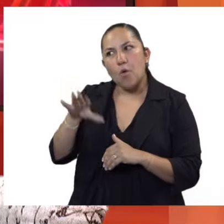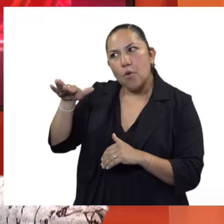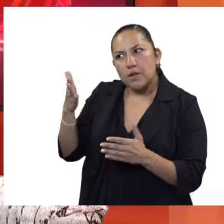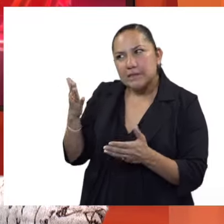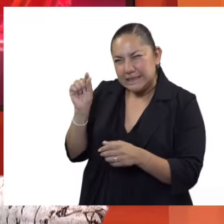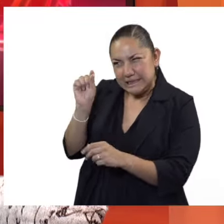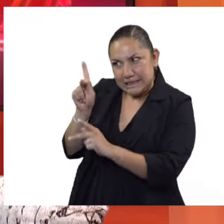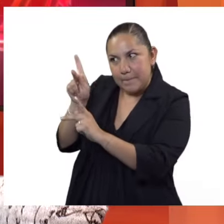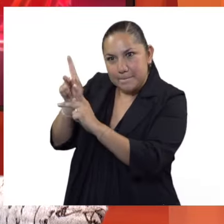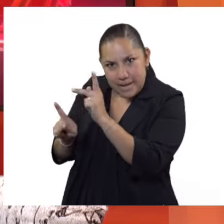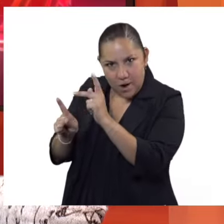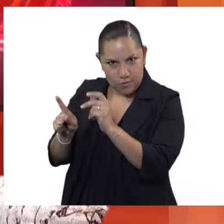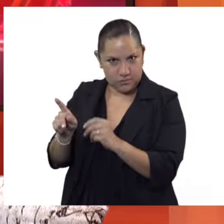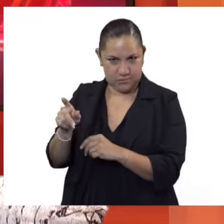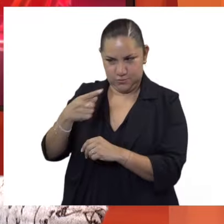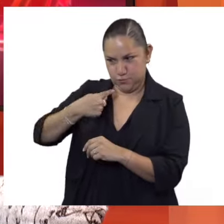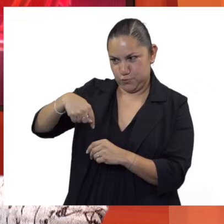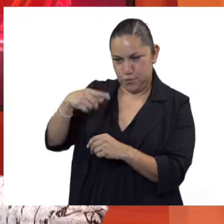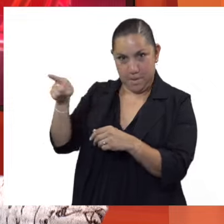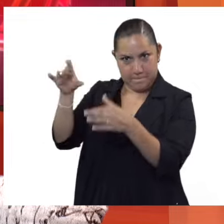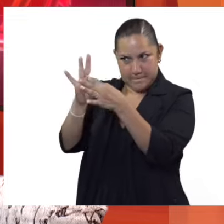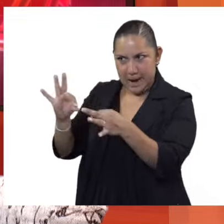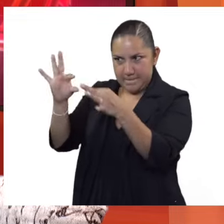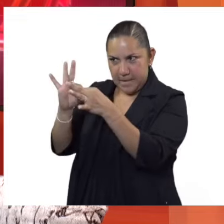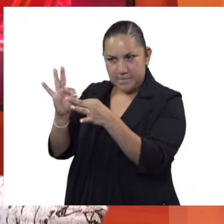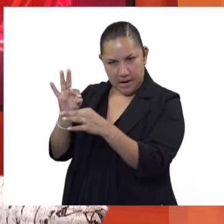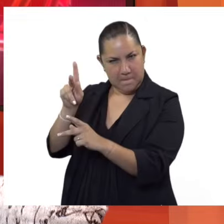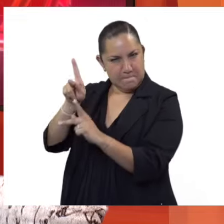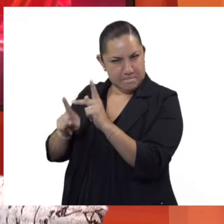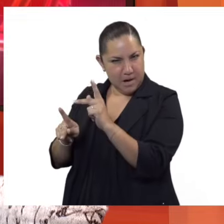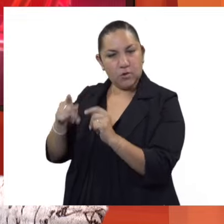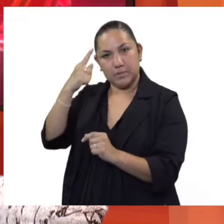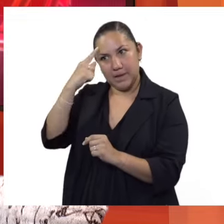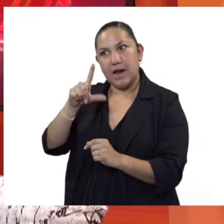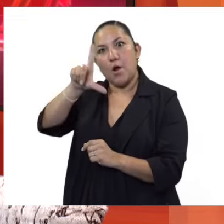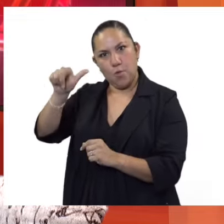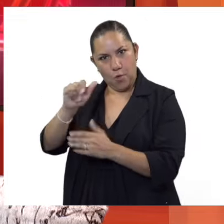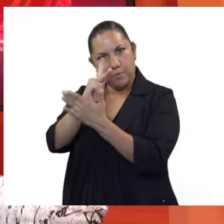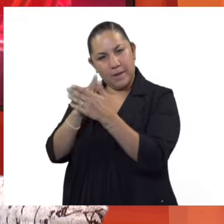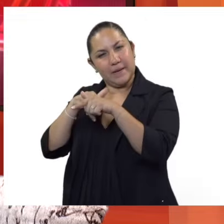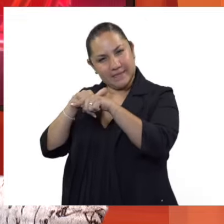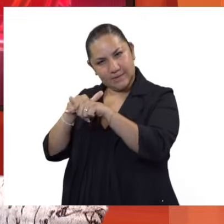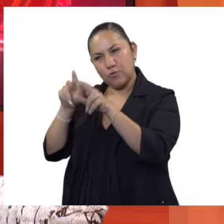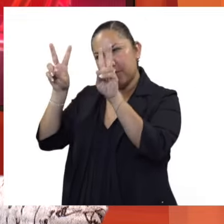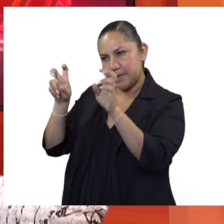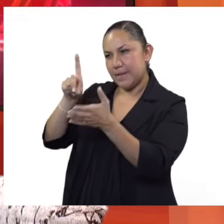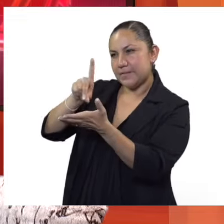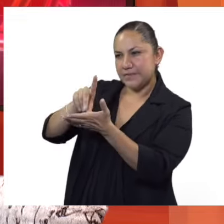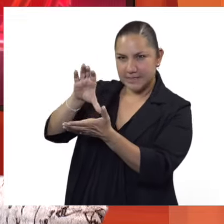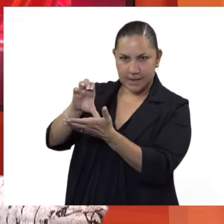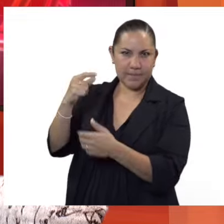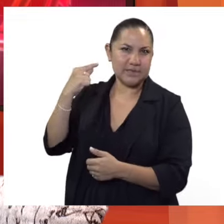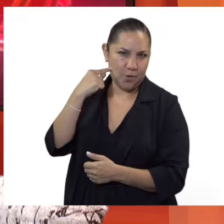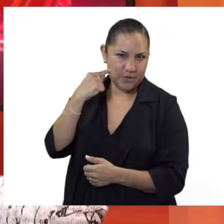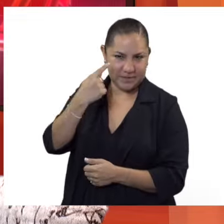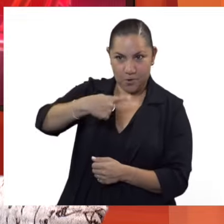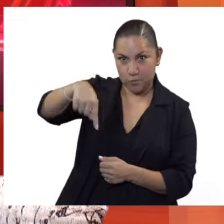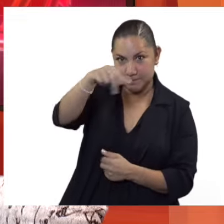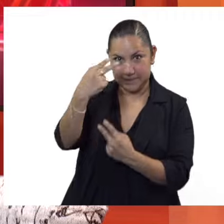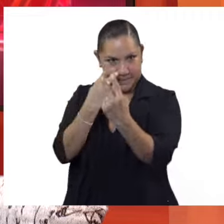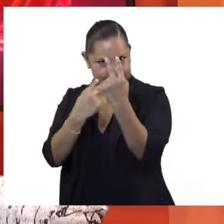pausa breve brevísima estamos hablando sobre personas con discapacidad auditiva quédense